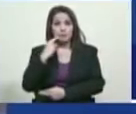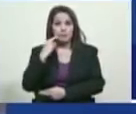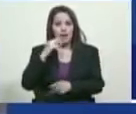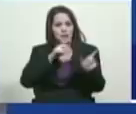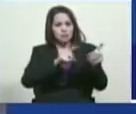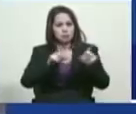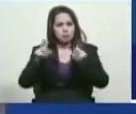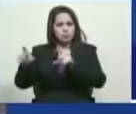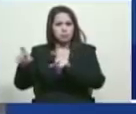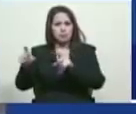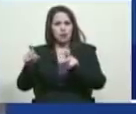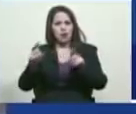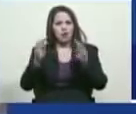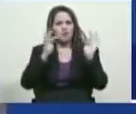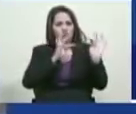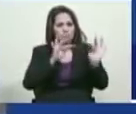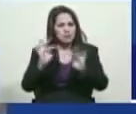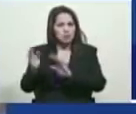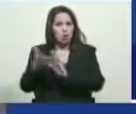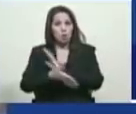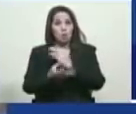en función del ser humano,